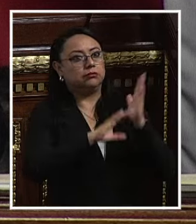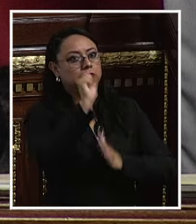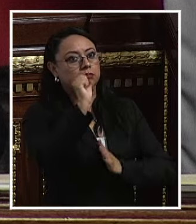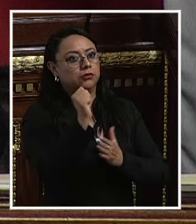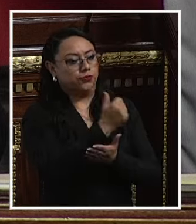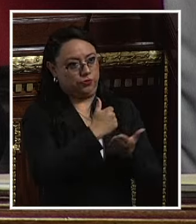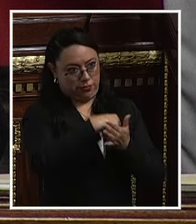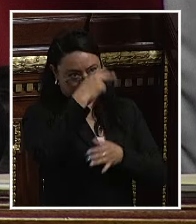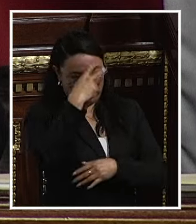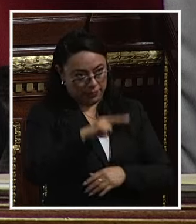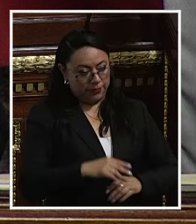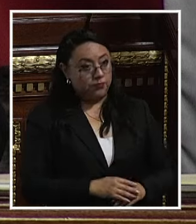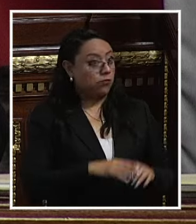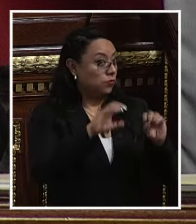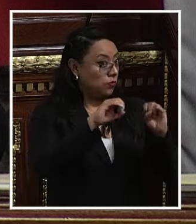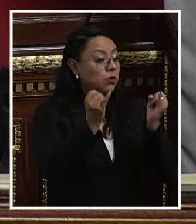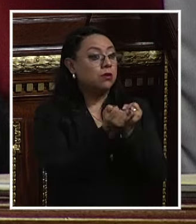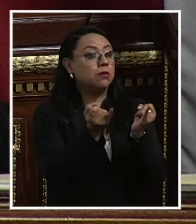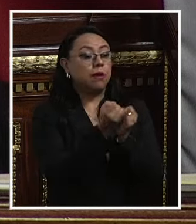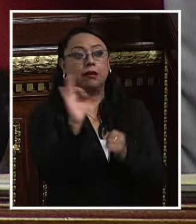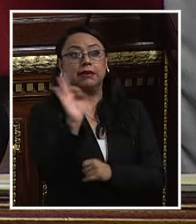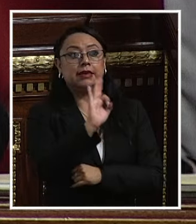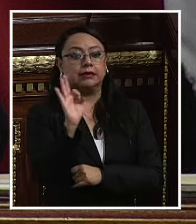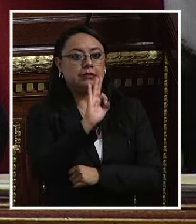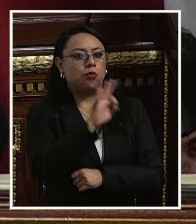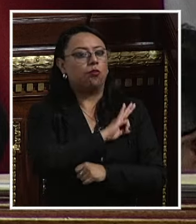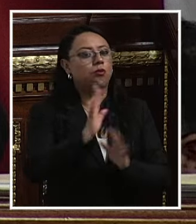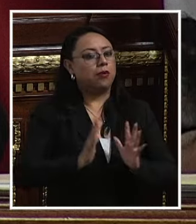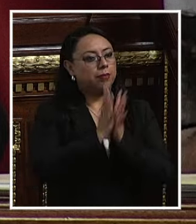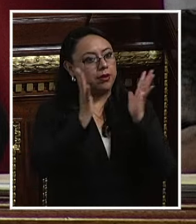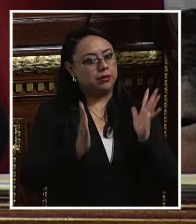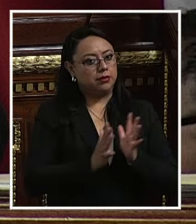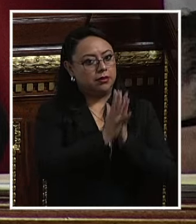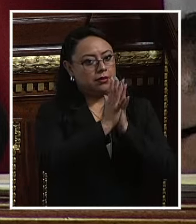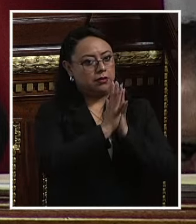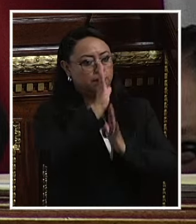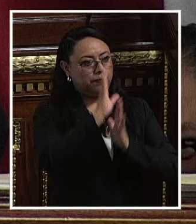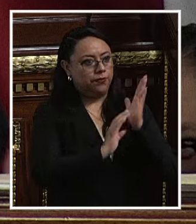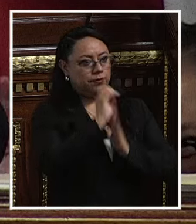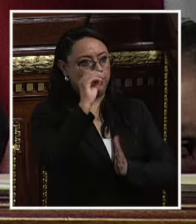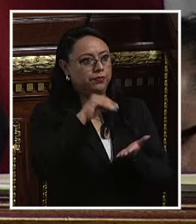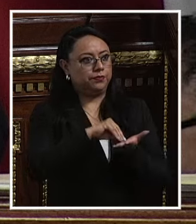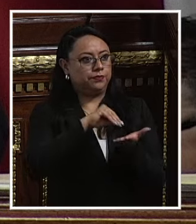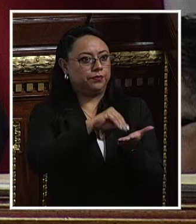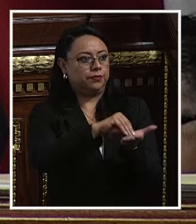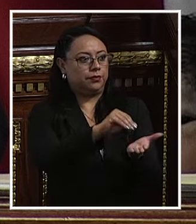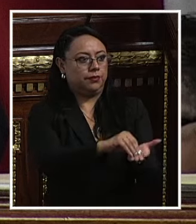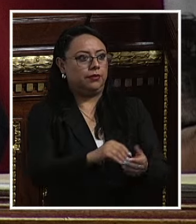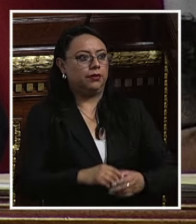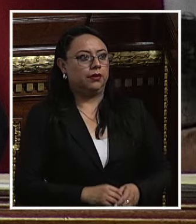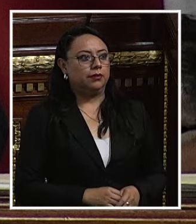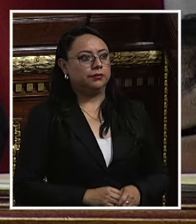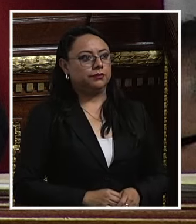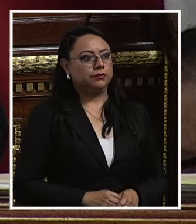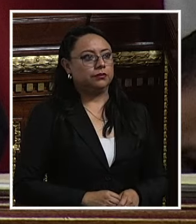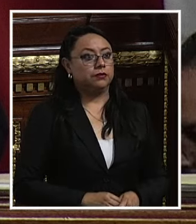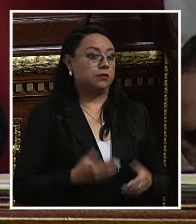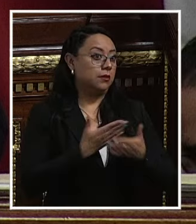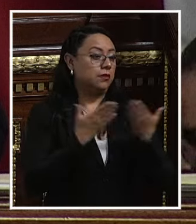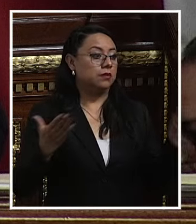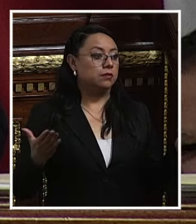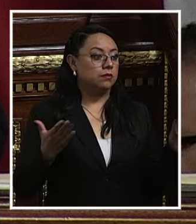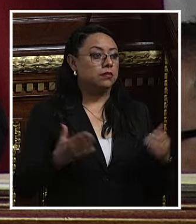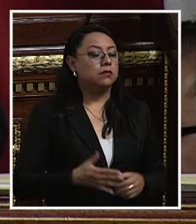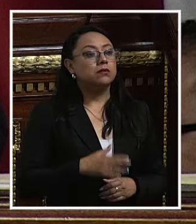local e incluso participar del constituyente permanente. Como representantes